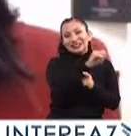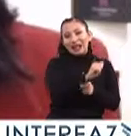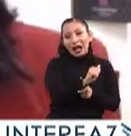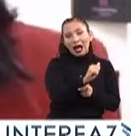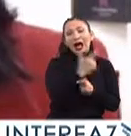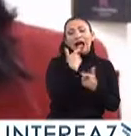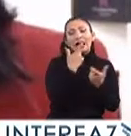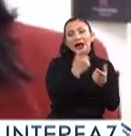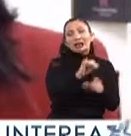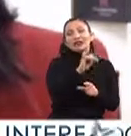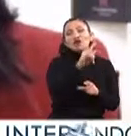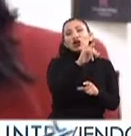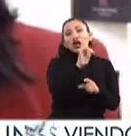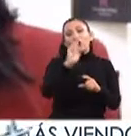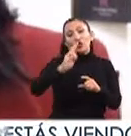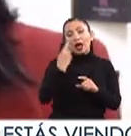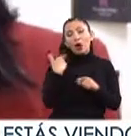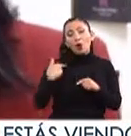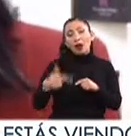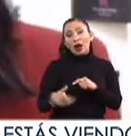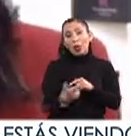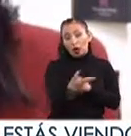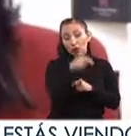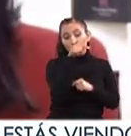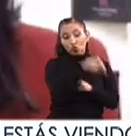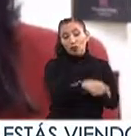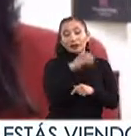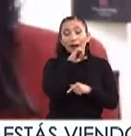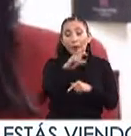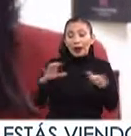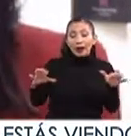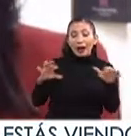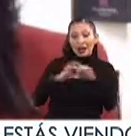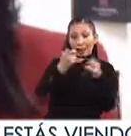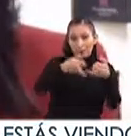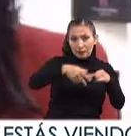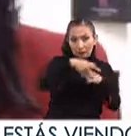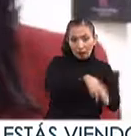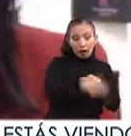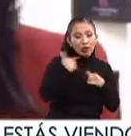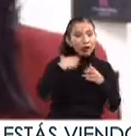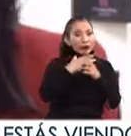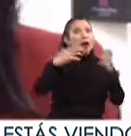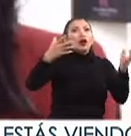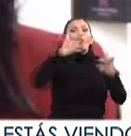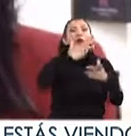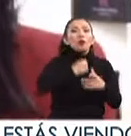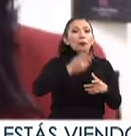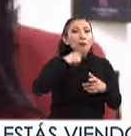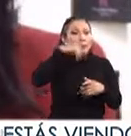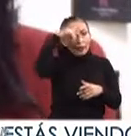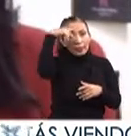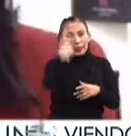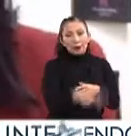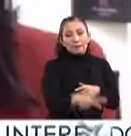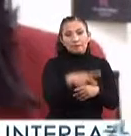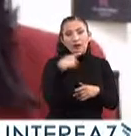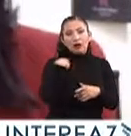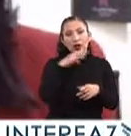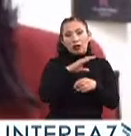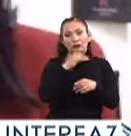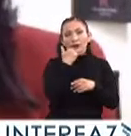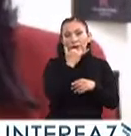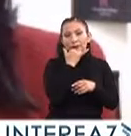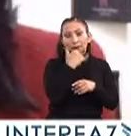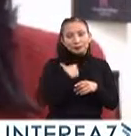Orquesta Sinfónica de la Universidad de Guanajuato, acompañados en la inauguración por el gran arpista mexicano,